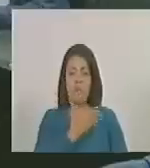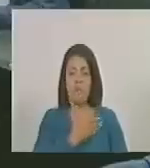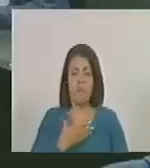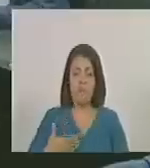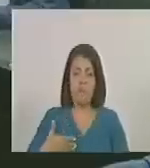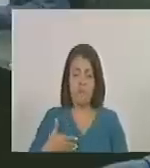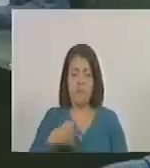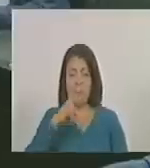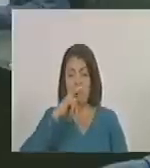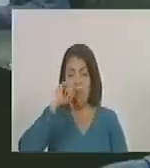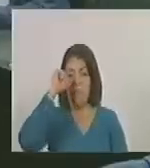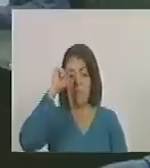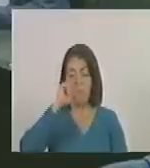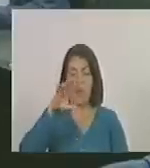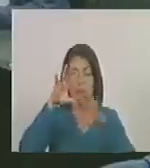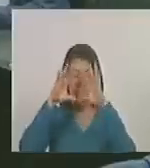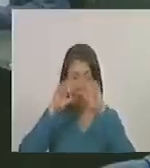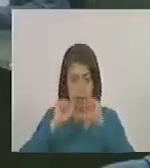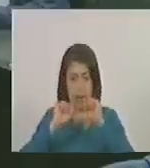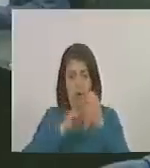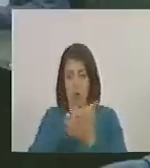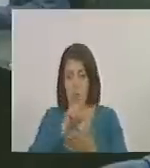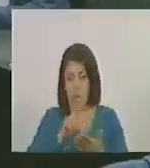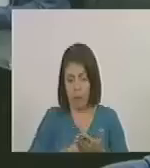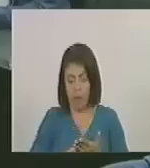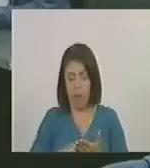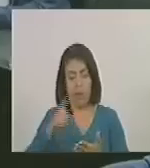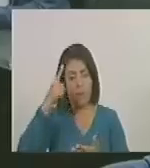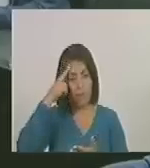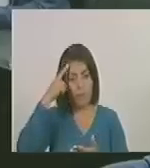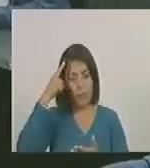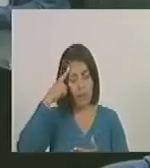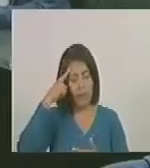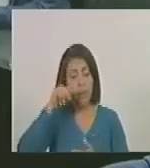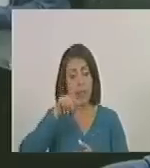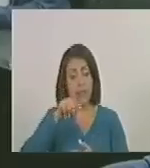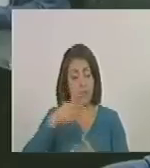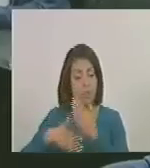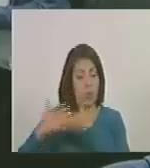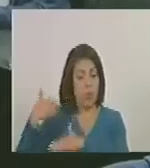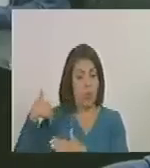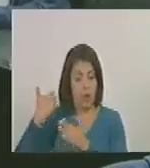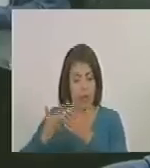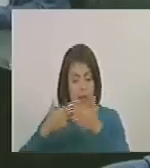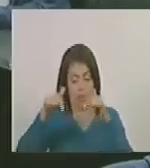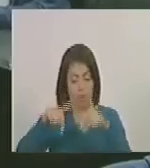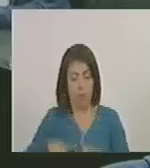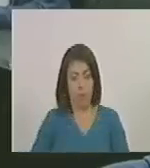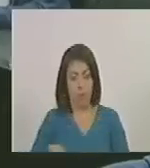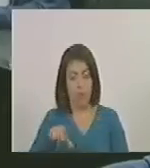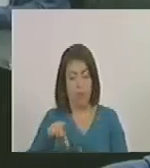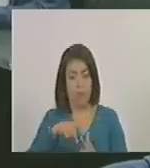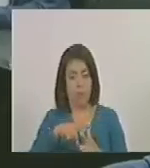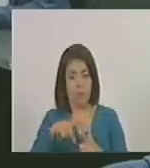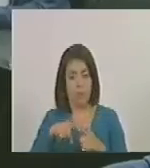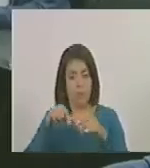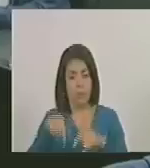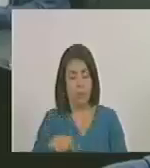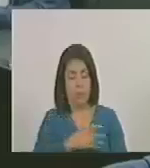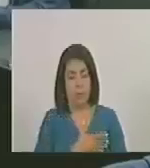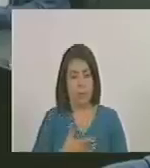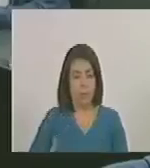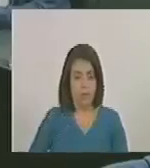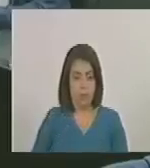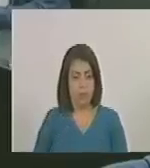Maduro, ha entendido y tiene plena comprensión de esa situación. Y allí, como